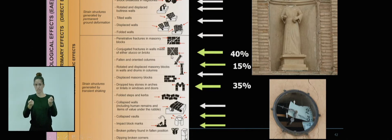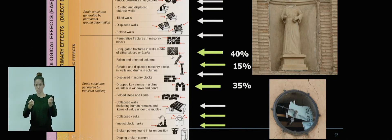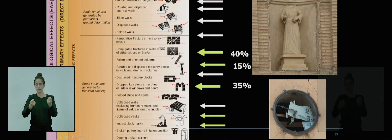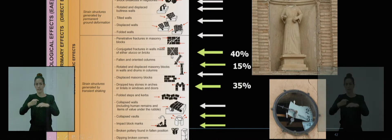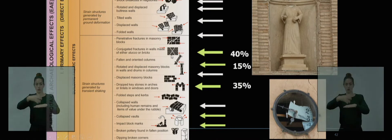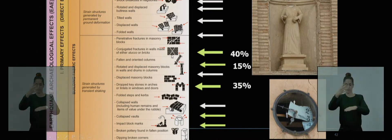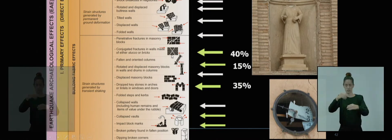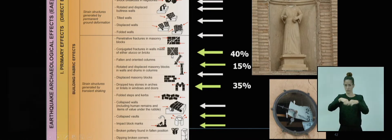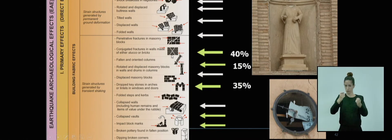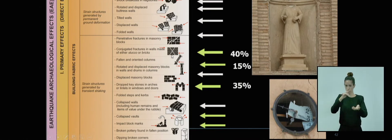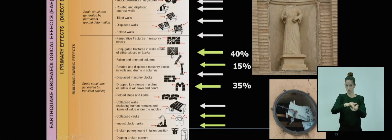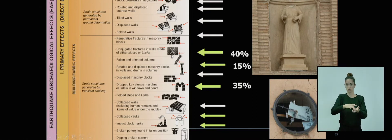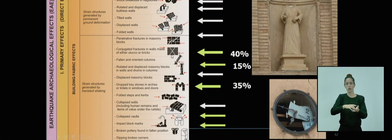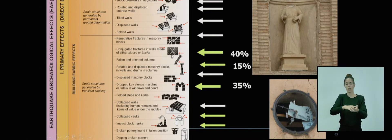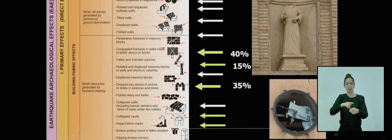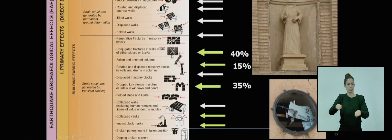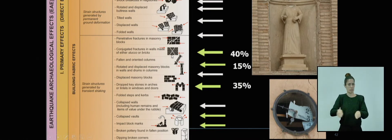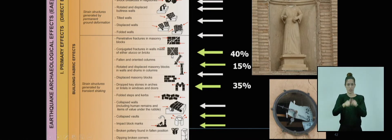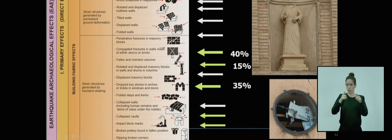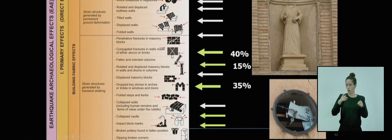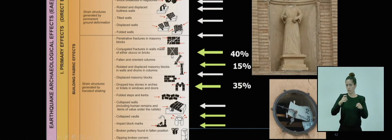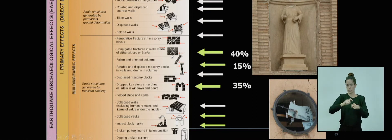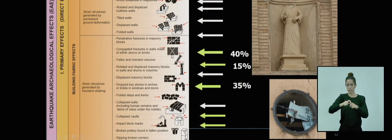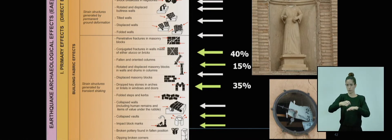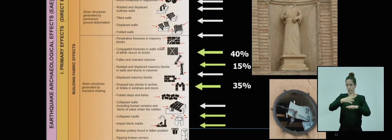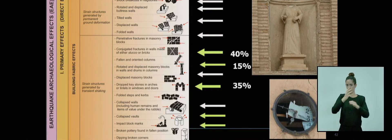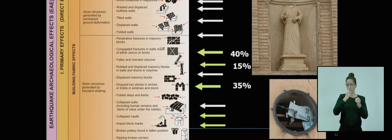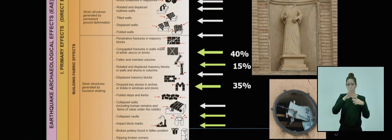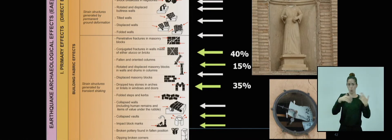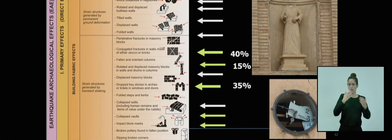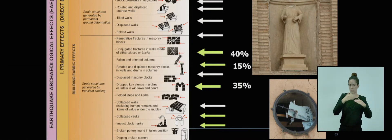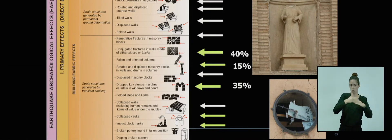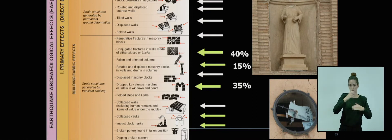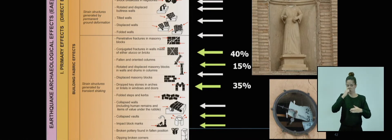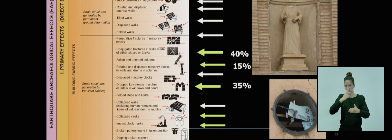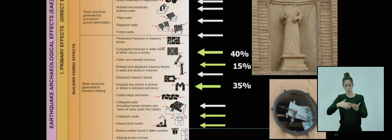los edificios, independientemente del tipo de edificio que había, si era moderno, era